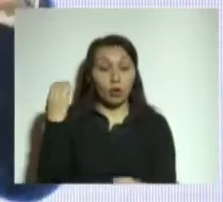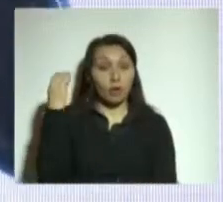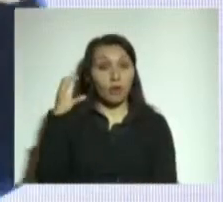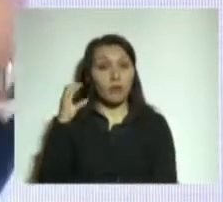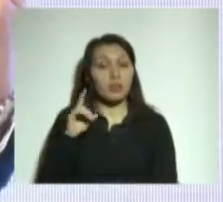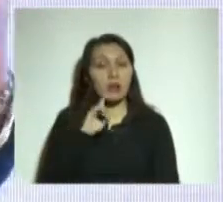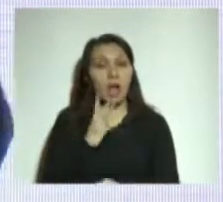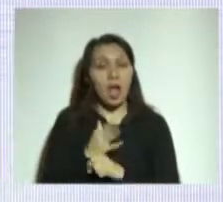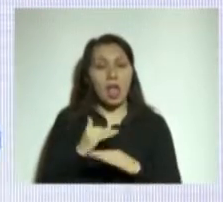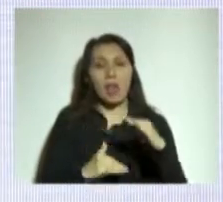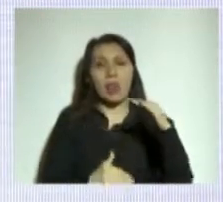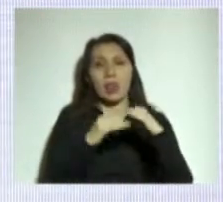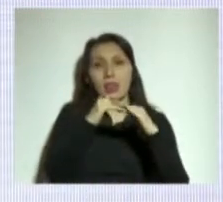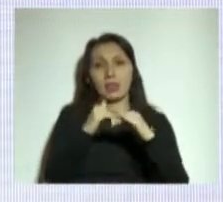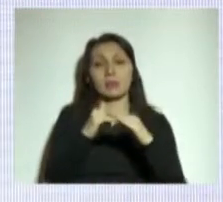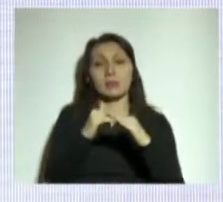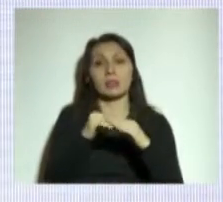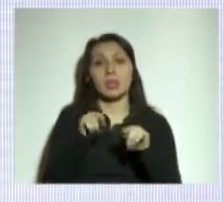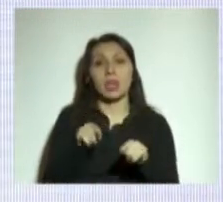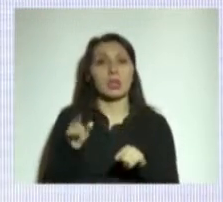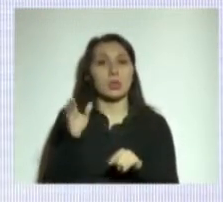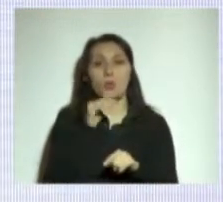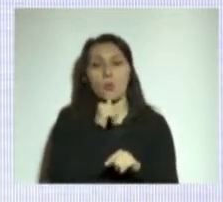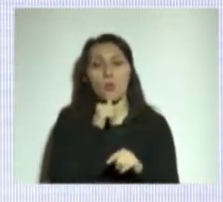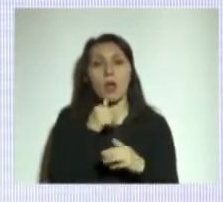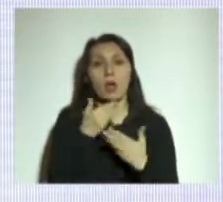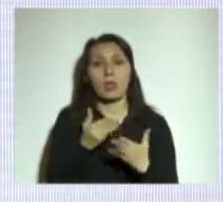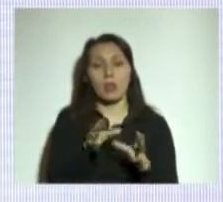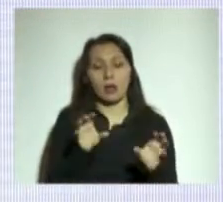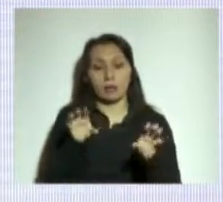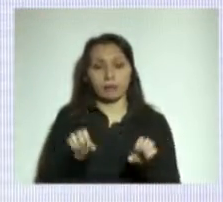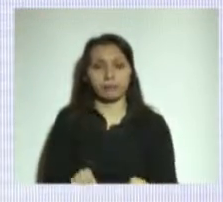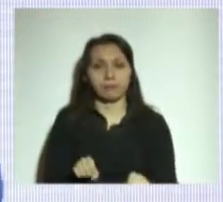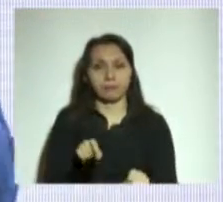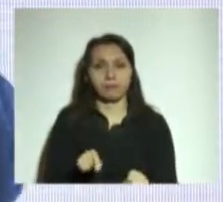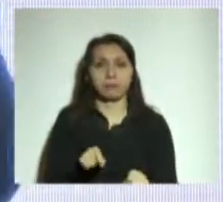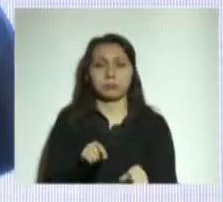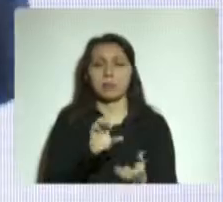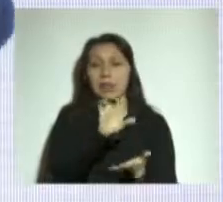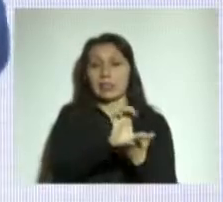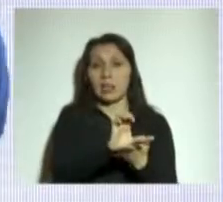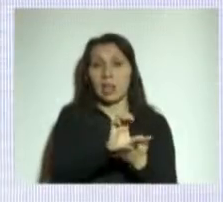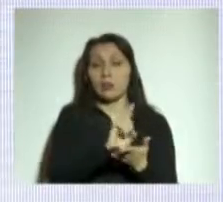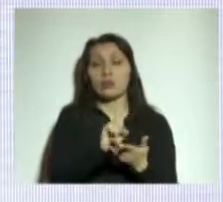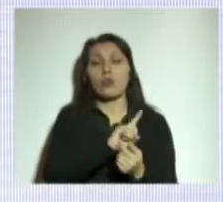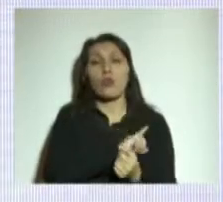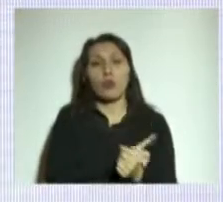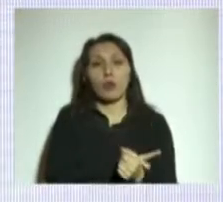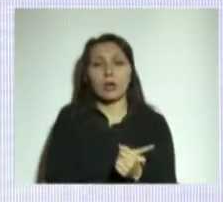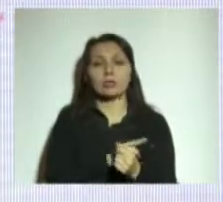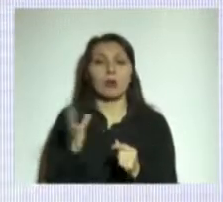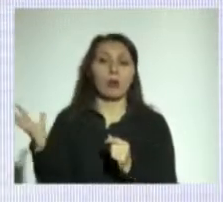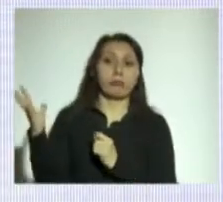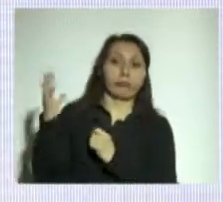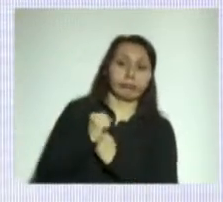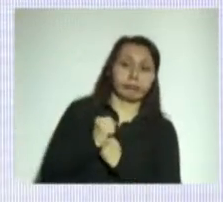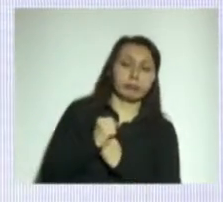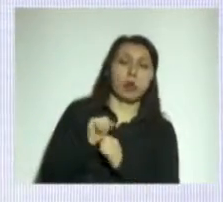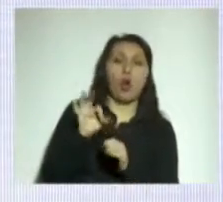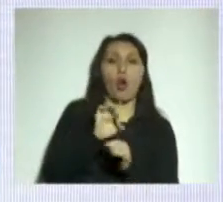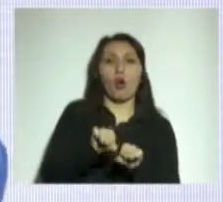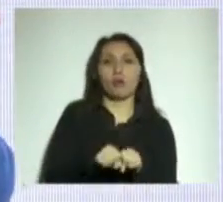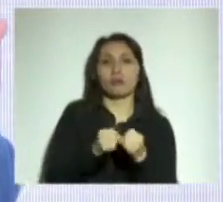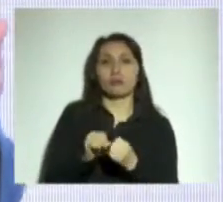confederaciones tienen un límite y de ahí no llegan a constituirse en Estado si no es por la fuerza de una invasión o por la